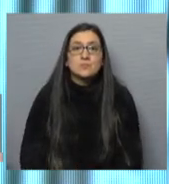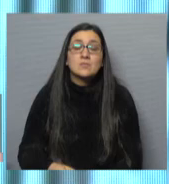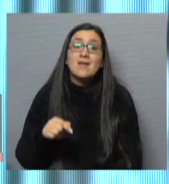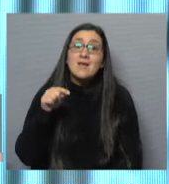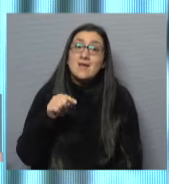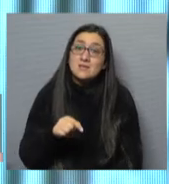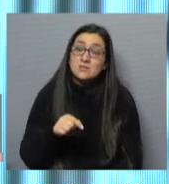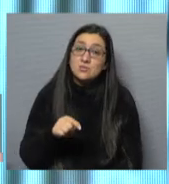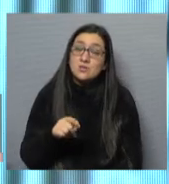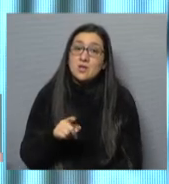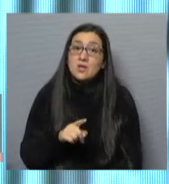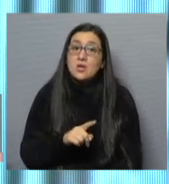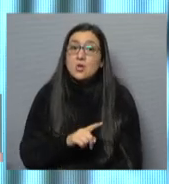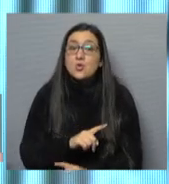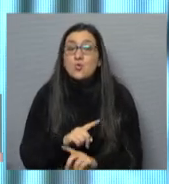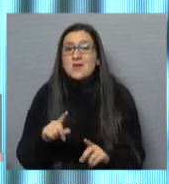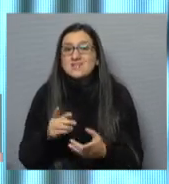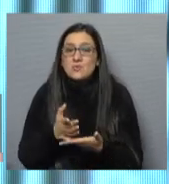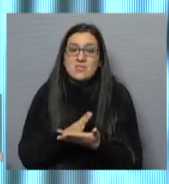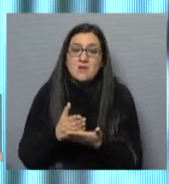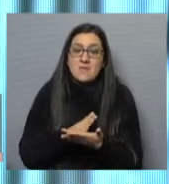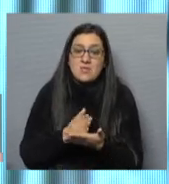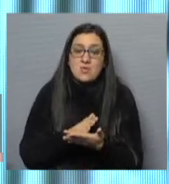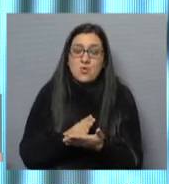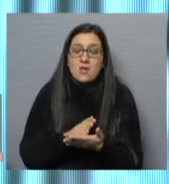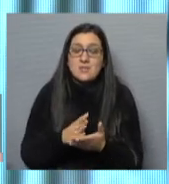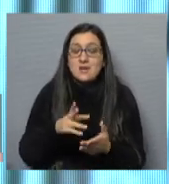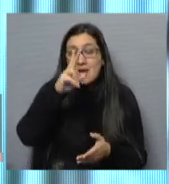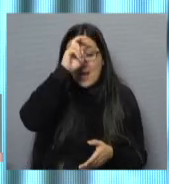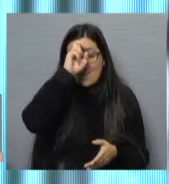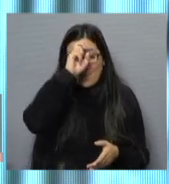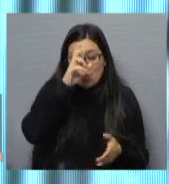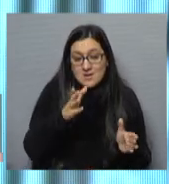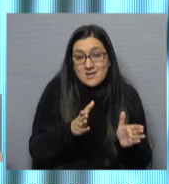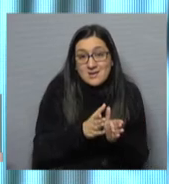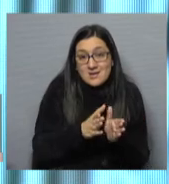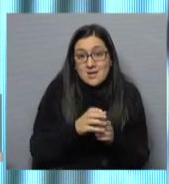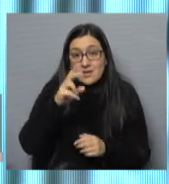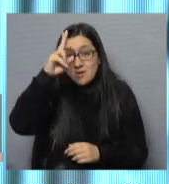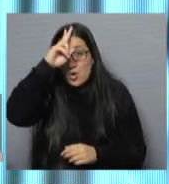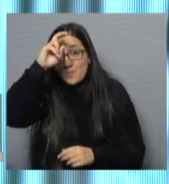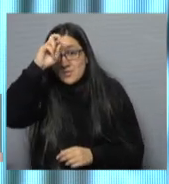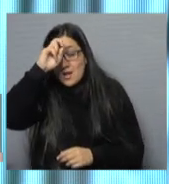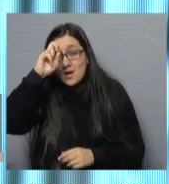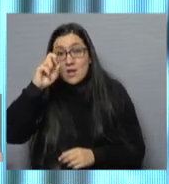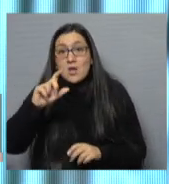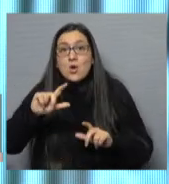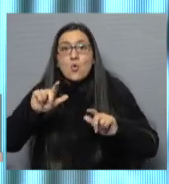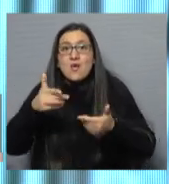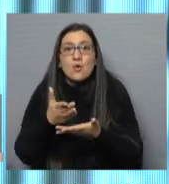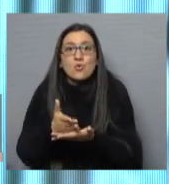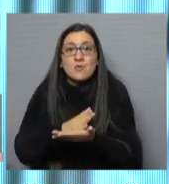Eso hace que no haya dispositivos intermedios, es decir, entre la policlínica y el hospital no hay una serie de programas